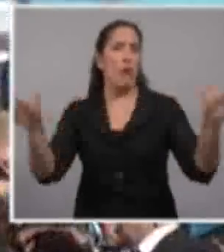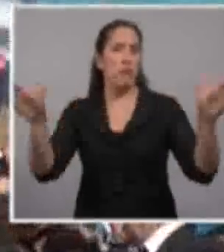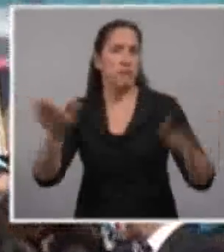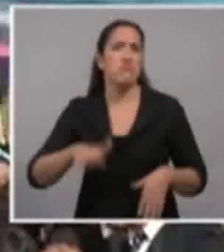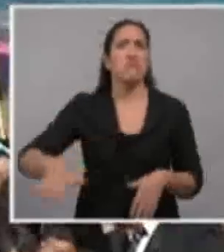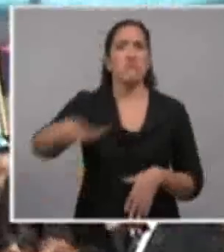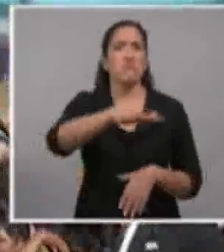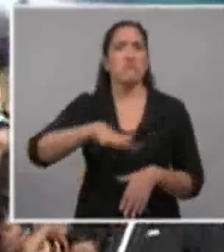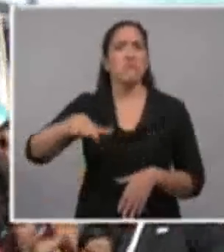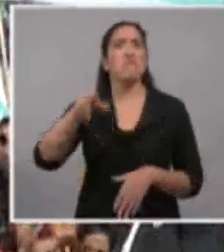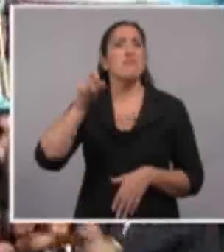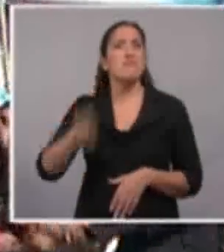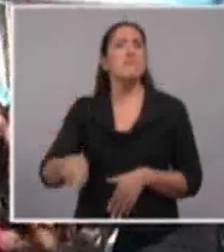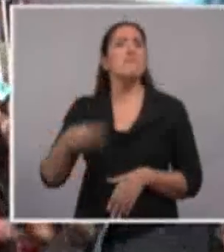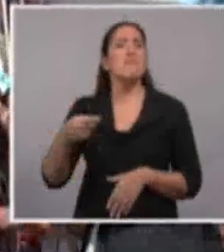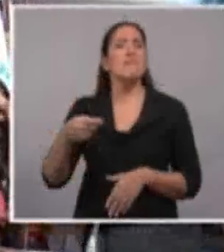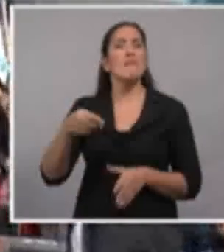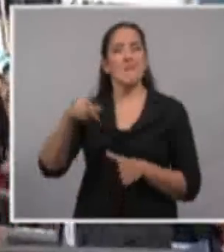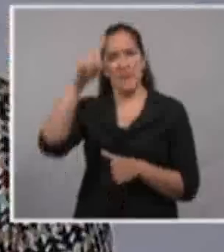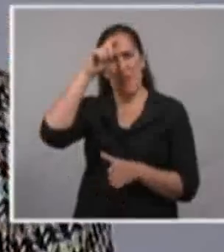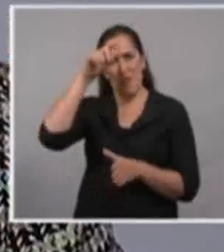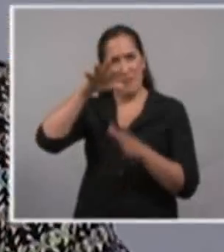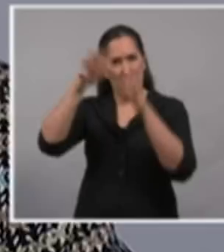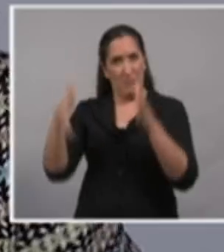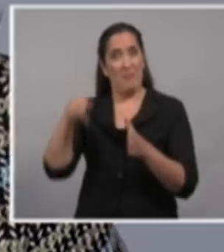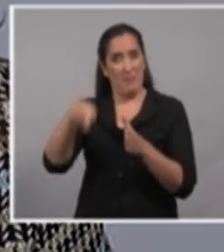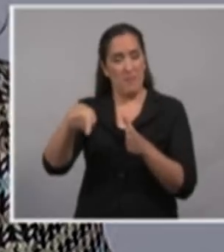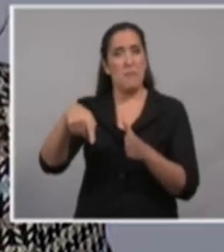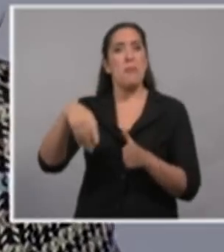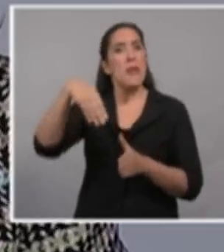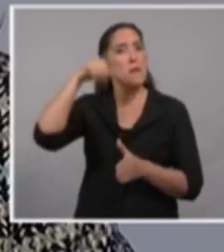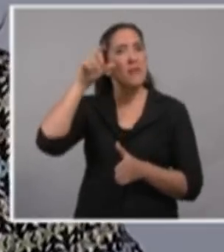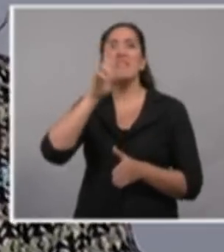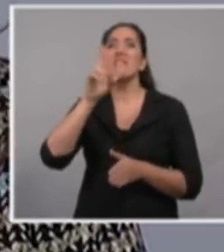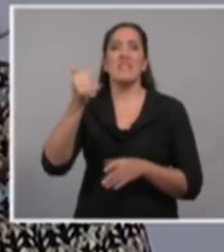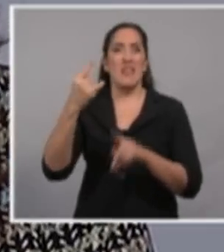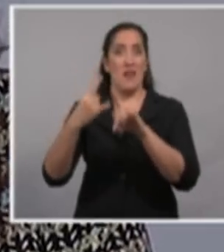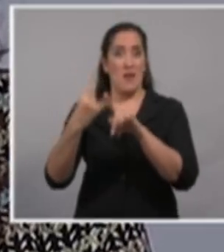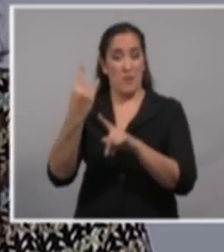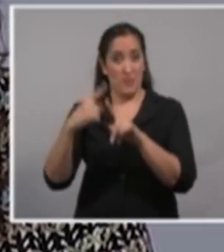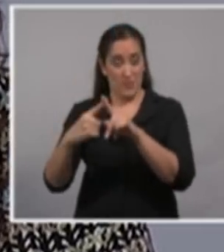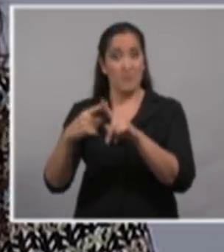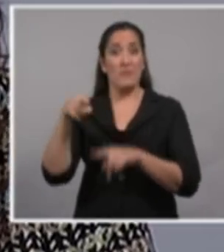esta unidad de diagnóstico Metro, que como recién decía